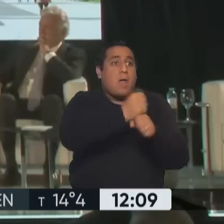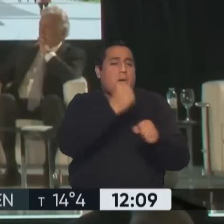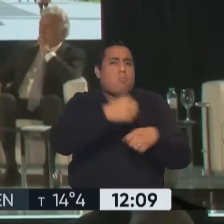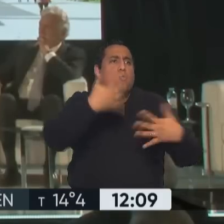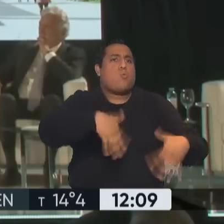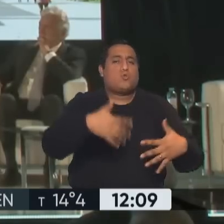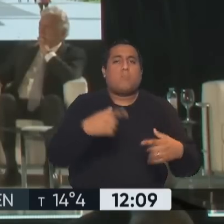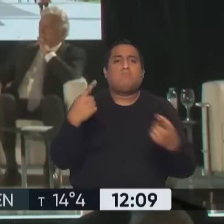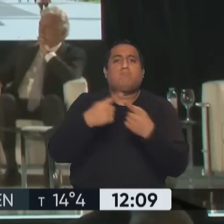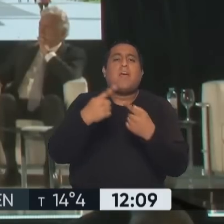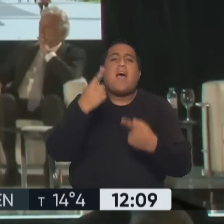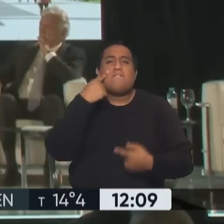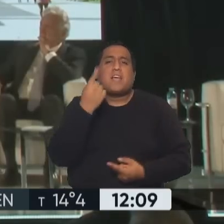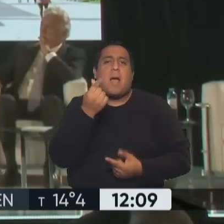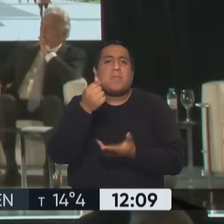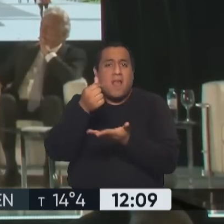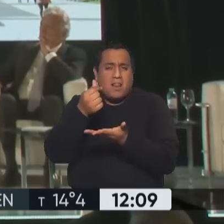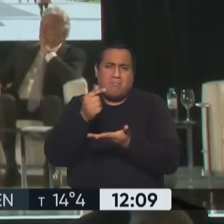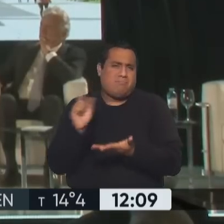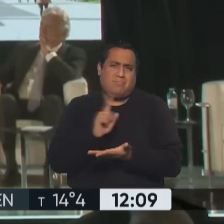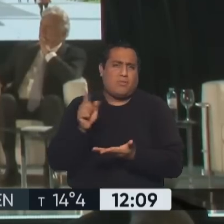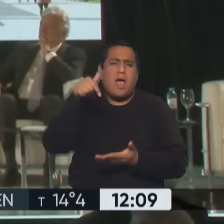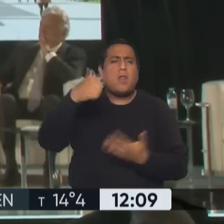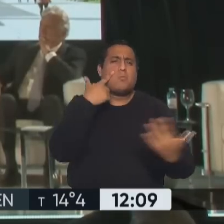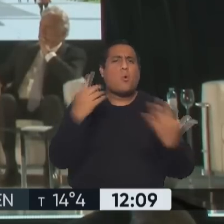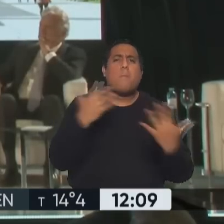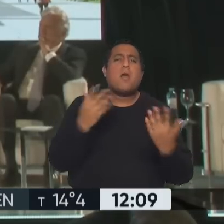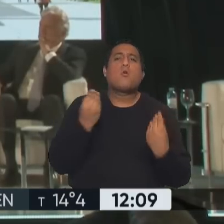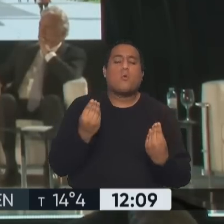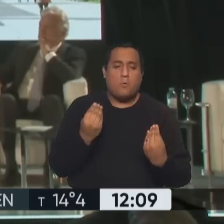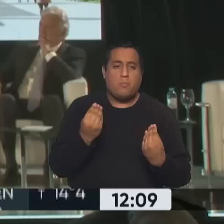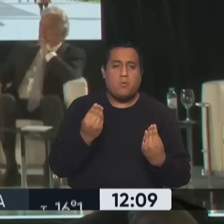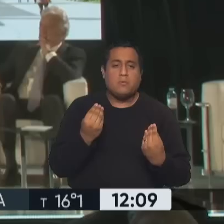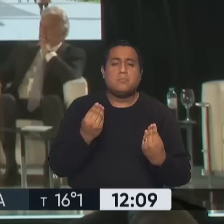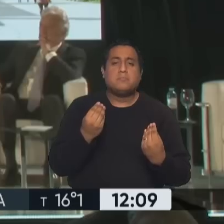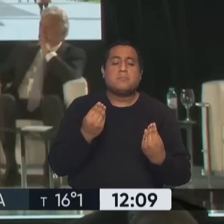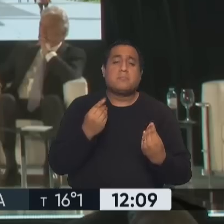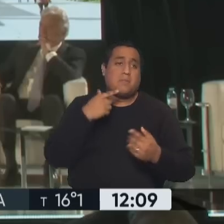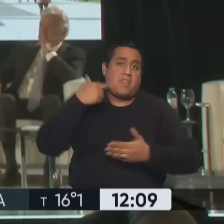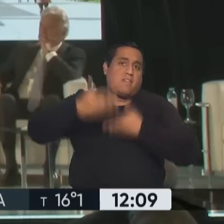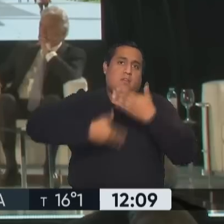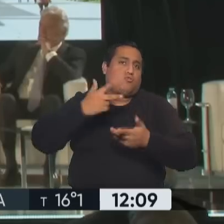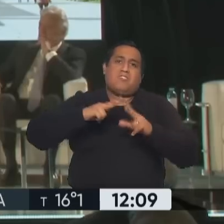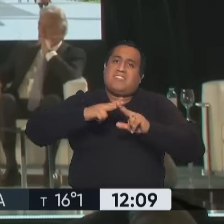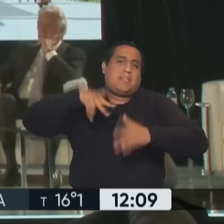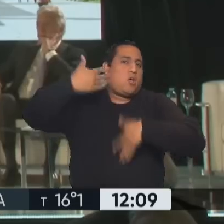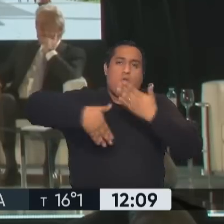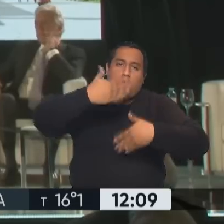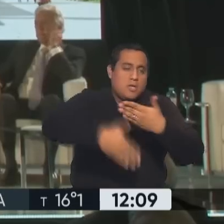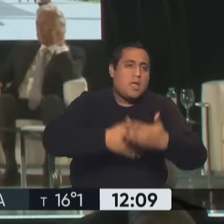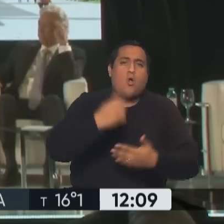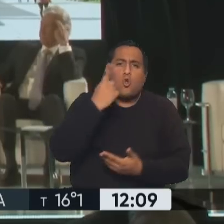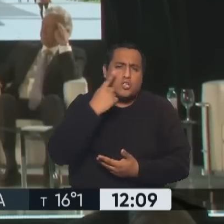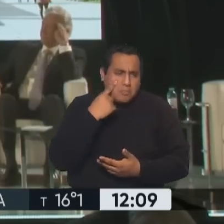versus capital. En el mundo de hoy, las ventajas comparativas dinámicas tienen como base el desarrollo tecnológico, el